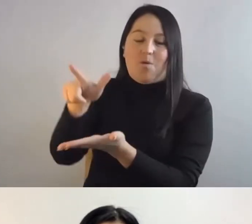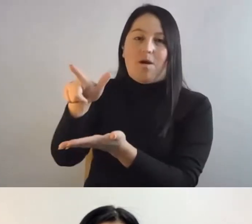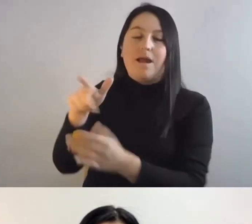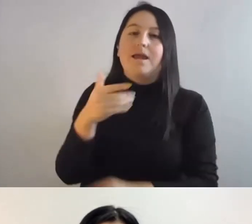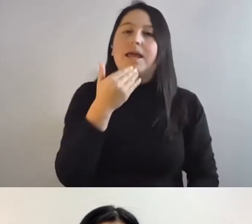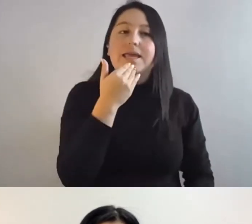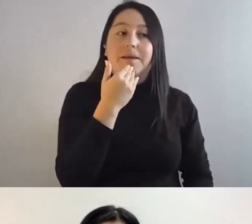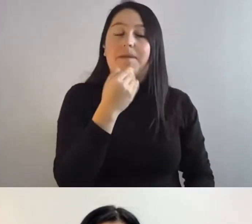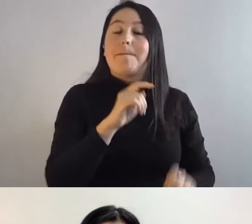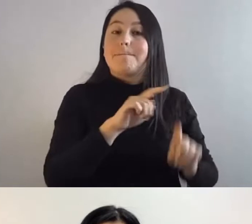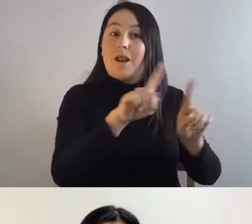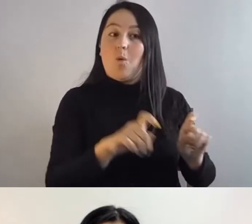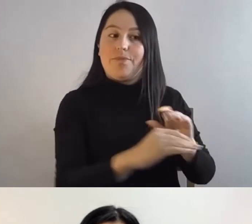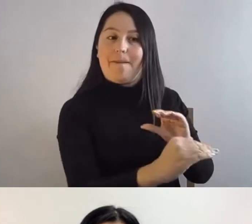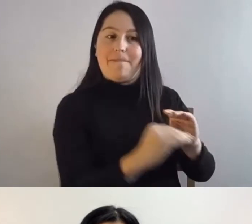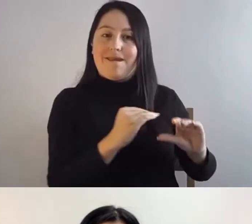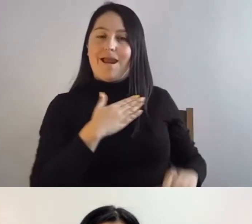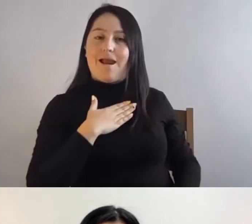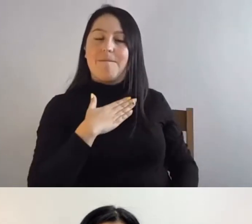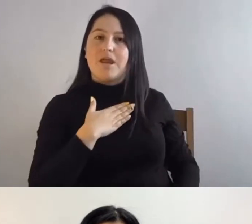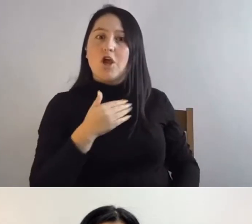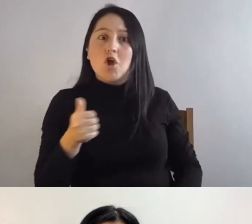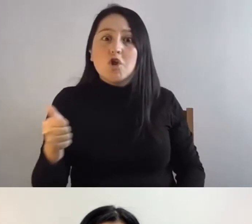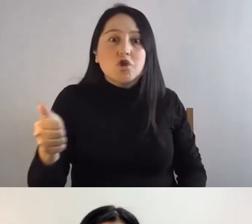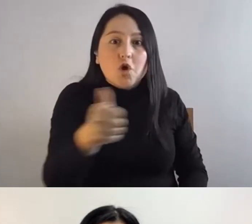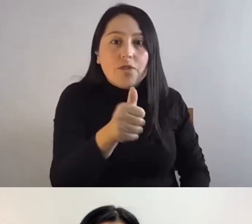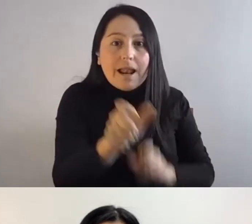es que todas las personas se comunican con lengua de señas.